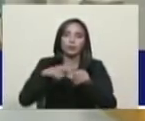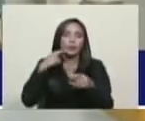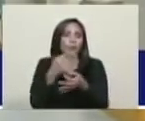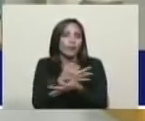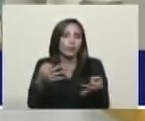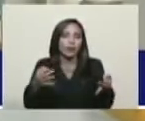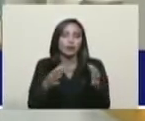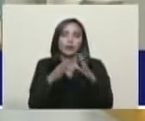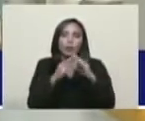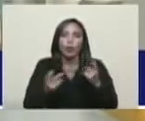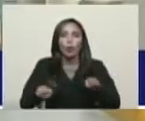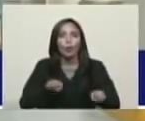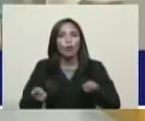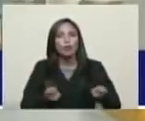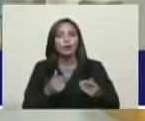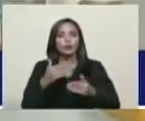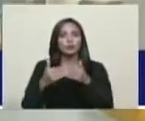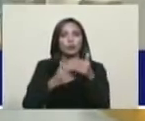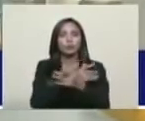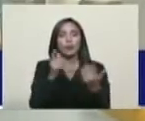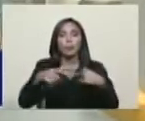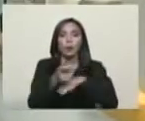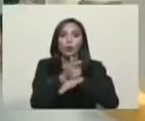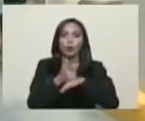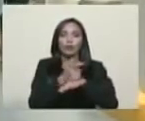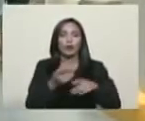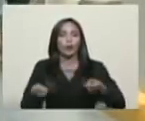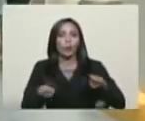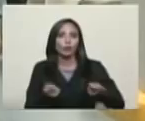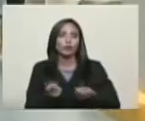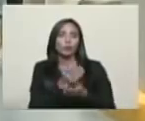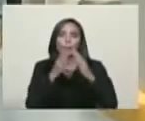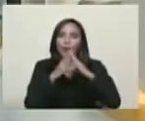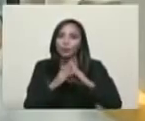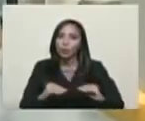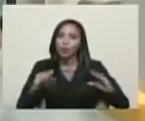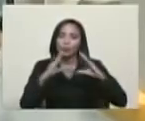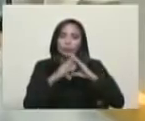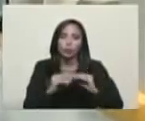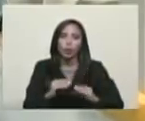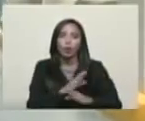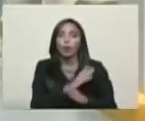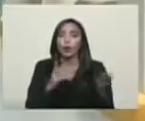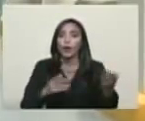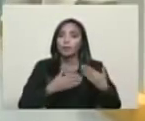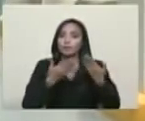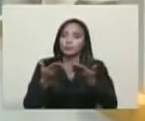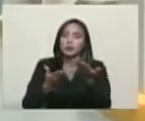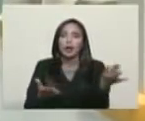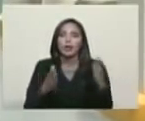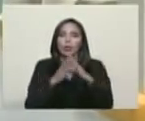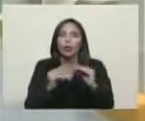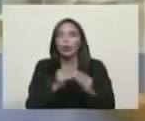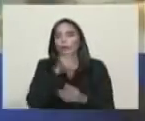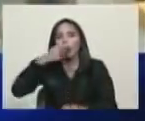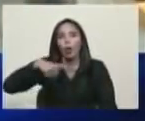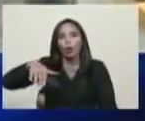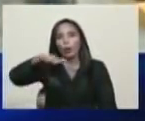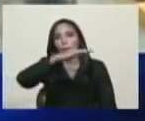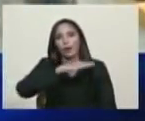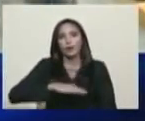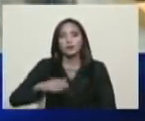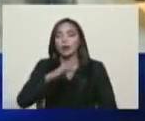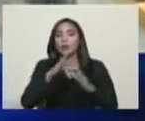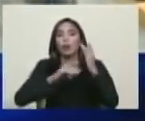perfectamente en la coordinación y articulación con el gobierno para llevar este rubro al centro del país y a todos